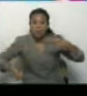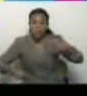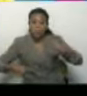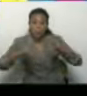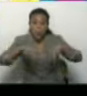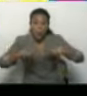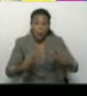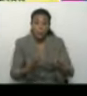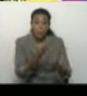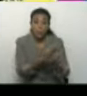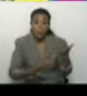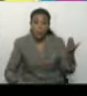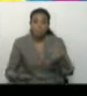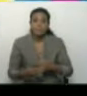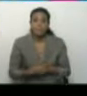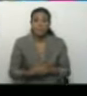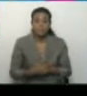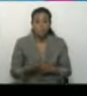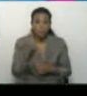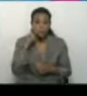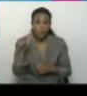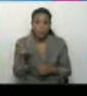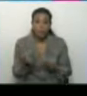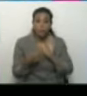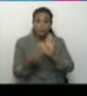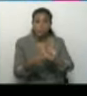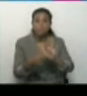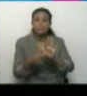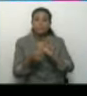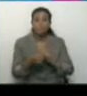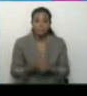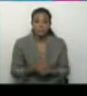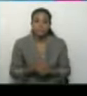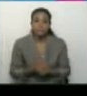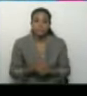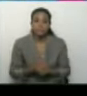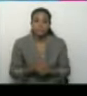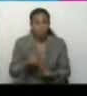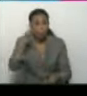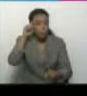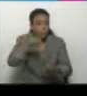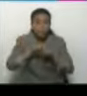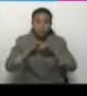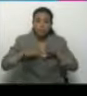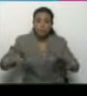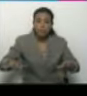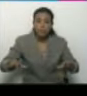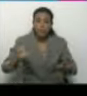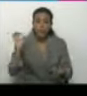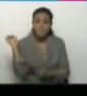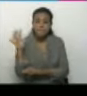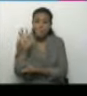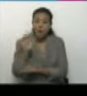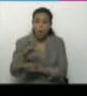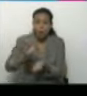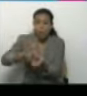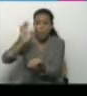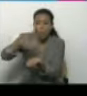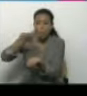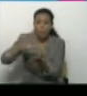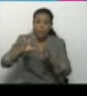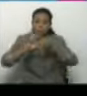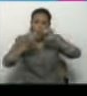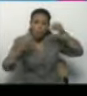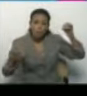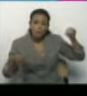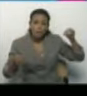por lo cual, en la cancha de juego, se representó esto con el despliegue de distintos tamaños de pelotas, las cuales representaban los átomos de hidrógeno y